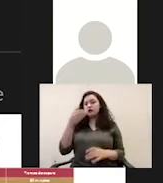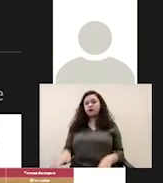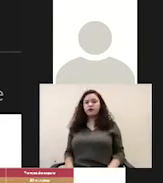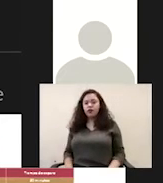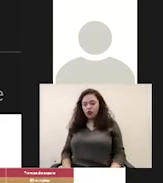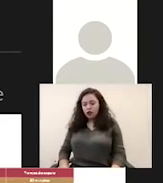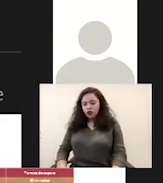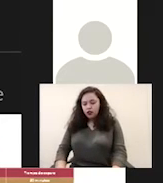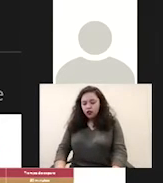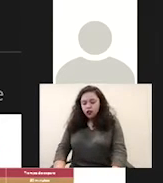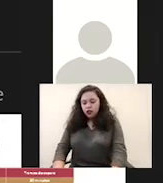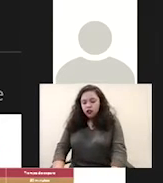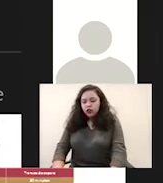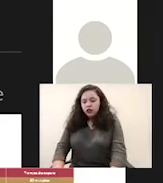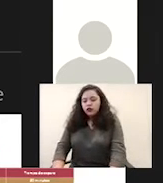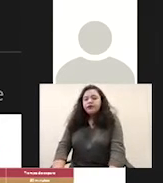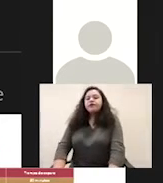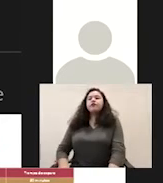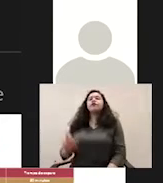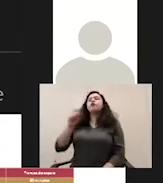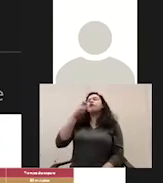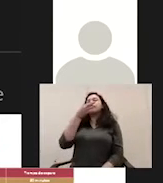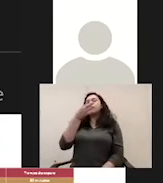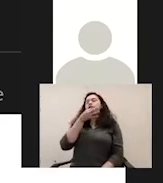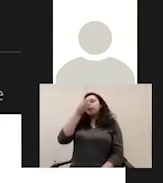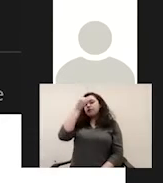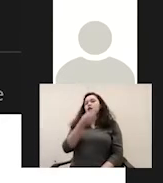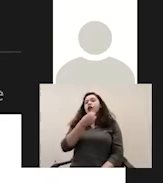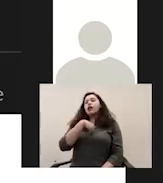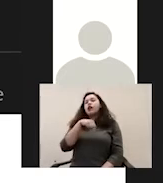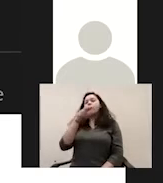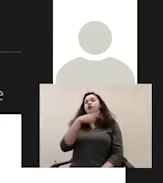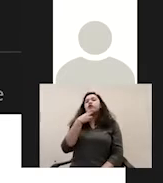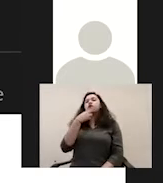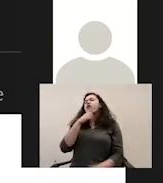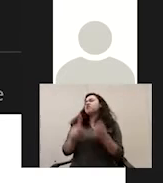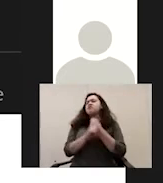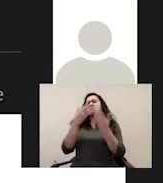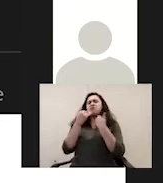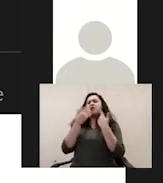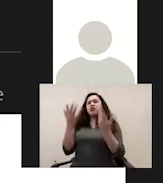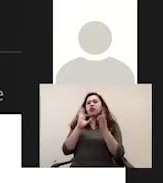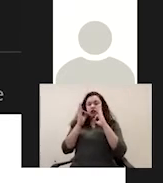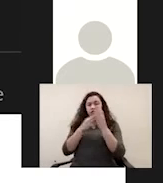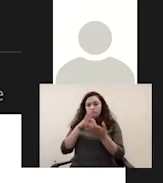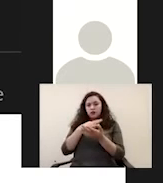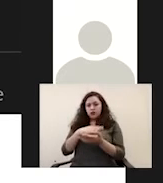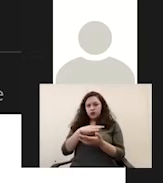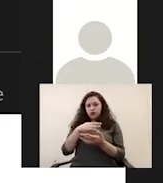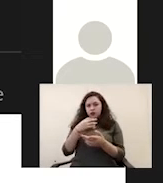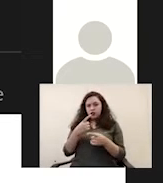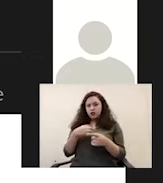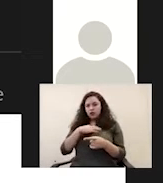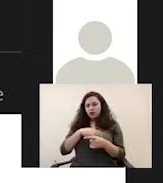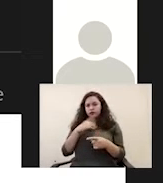perdón, se esperan 20 minutos para usarla sin ningún problema. Los métodos de desinfección del agua, pues esos son los